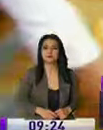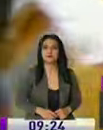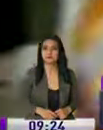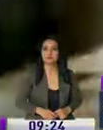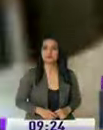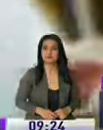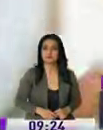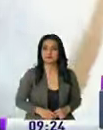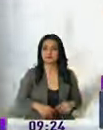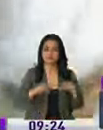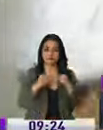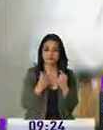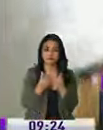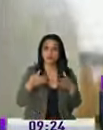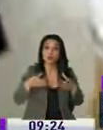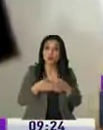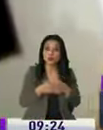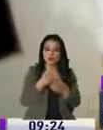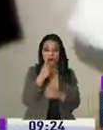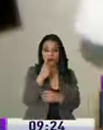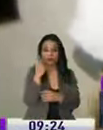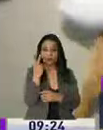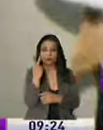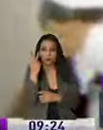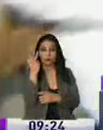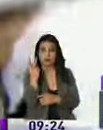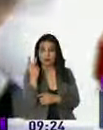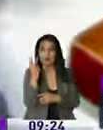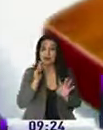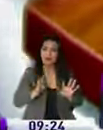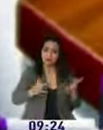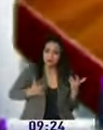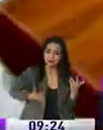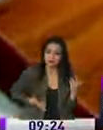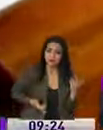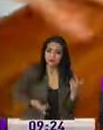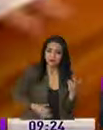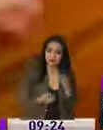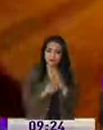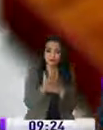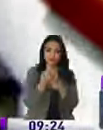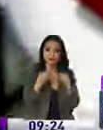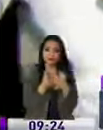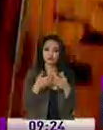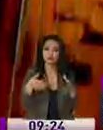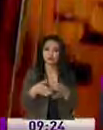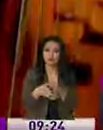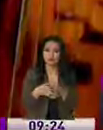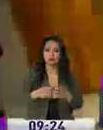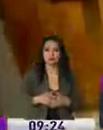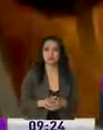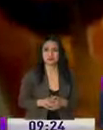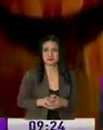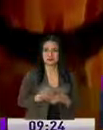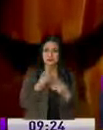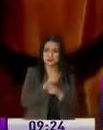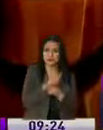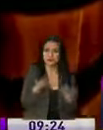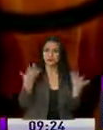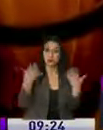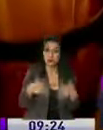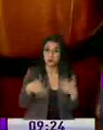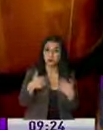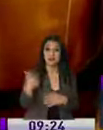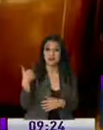La puesta en escena de un trío es solo una de las formaciones que tiene esta agrupación, pues cuenta con más de